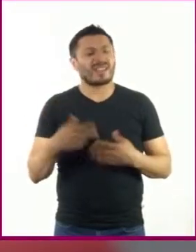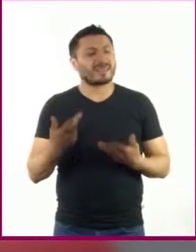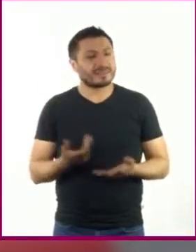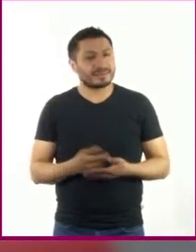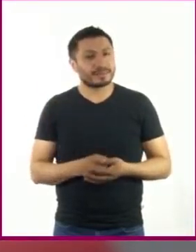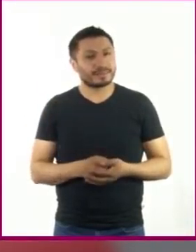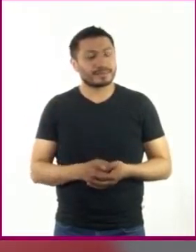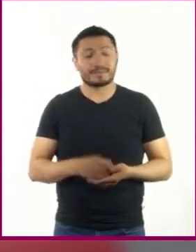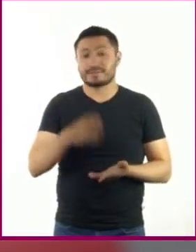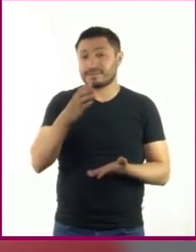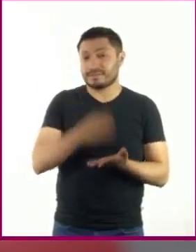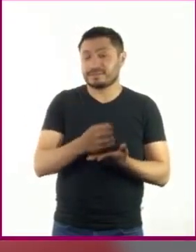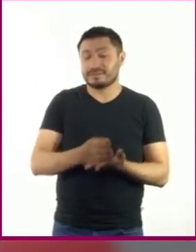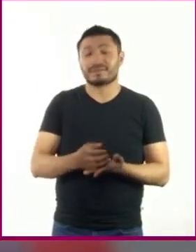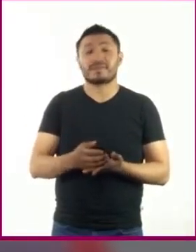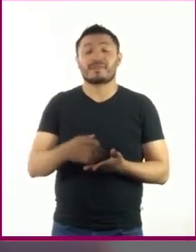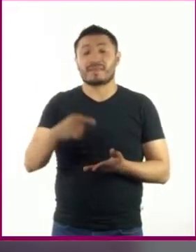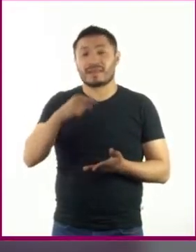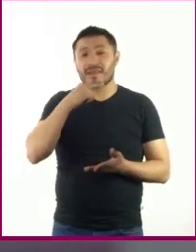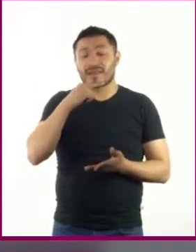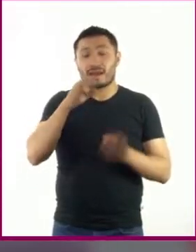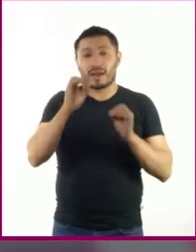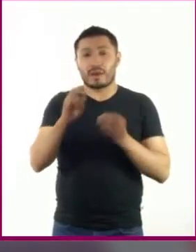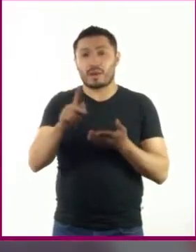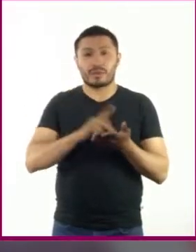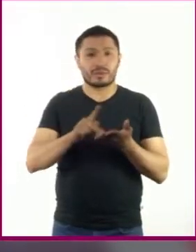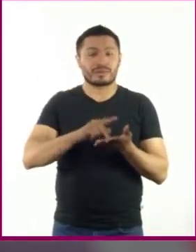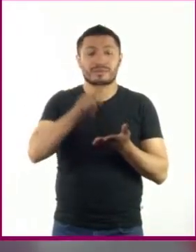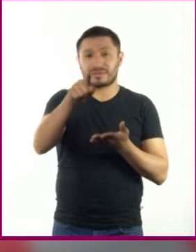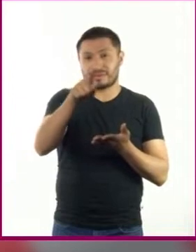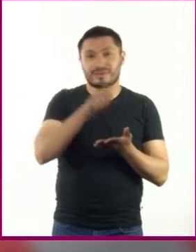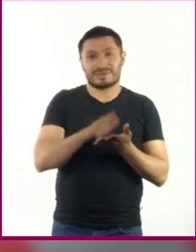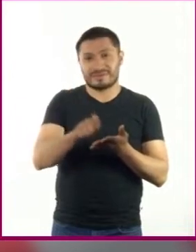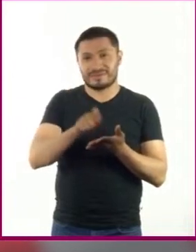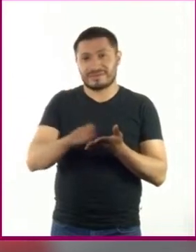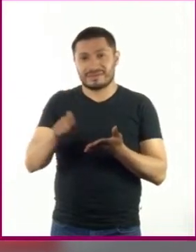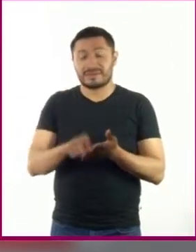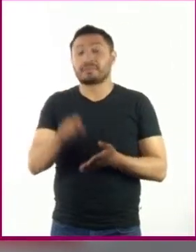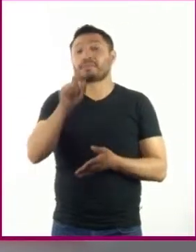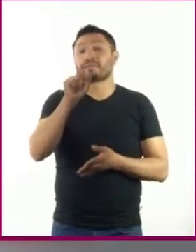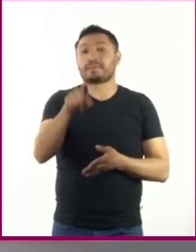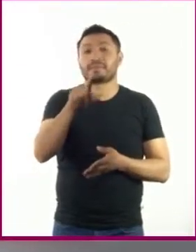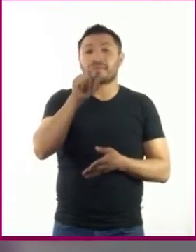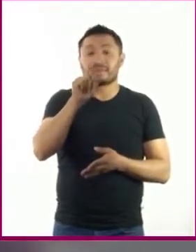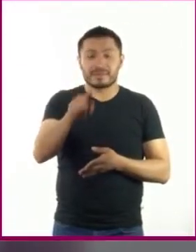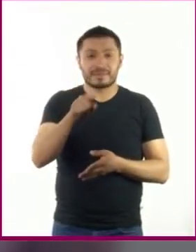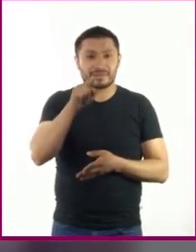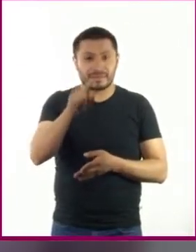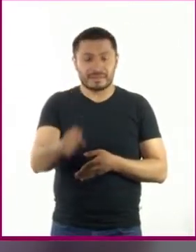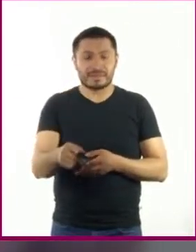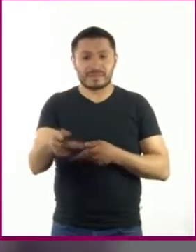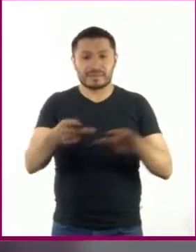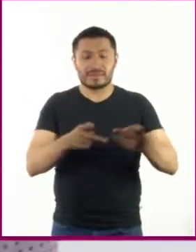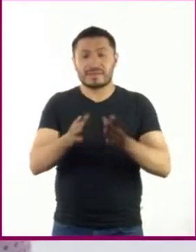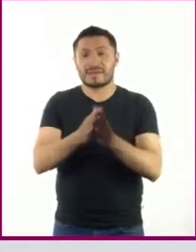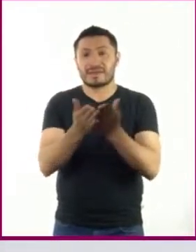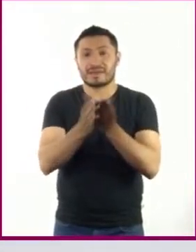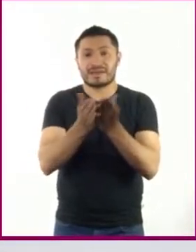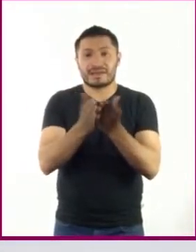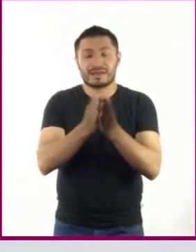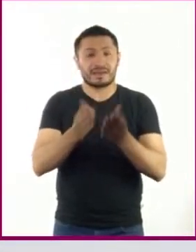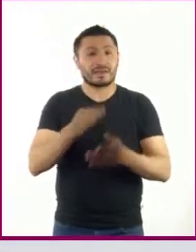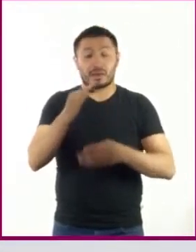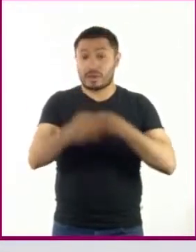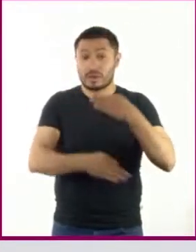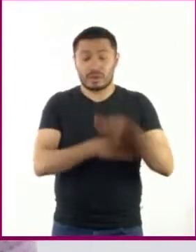confiable cuaderno y lápiz o bolígrafo para que puedan tomar notas. También podría ayudarles tener a la mano su libro de texto. Recuerden que todo